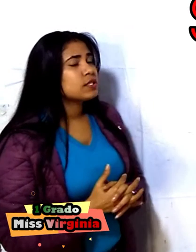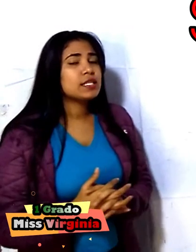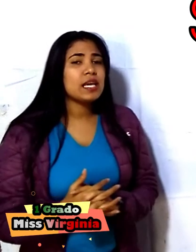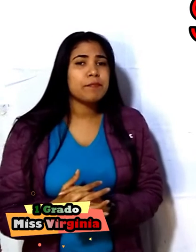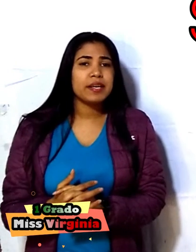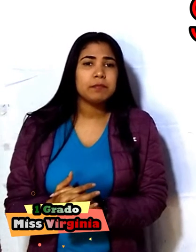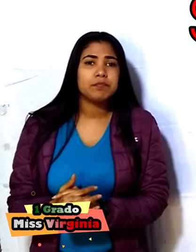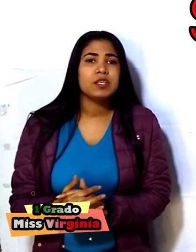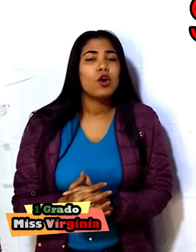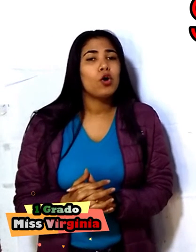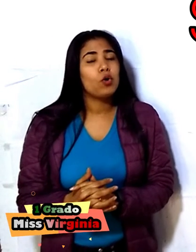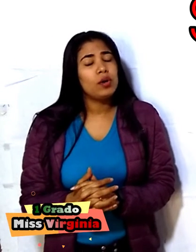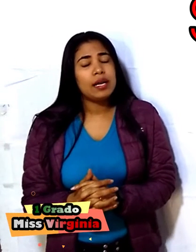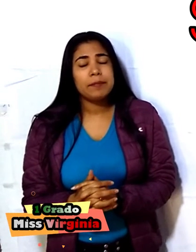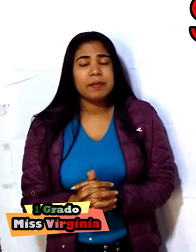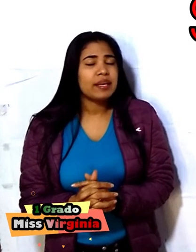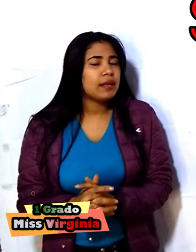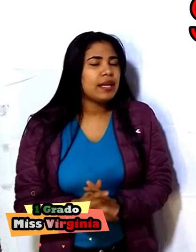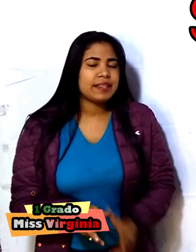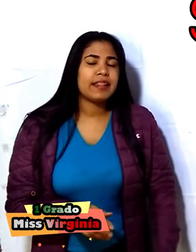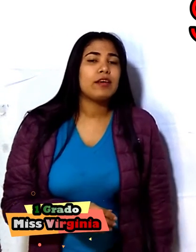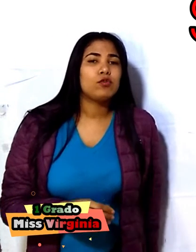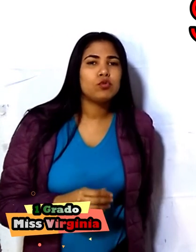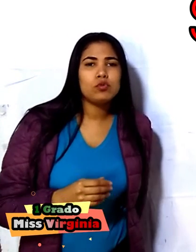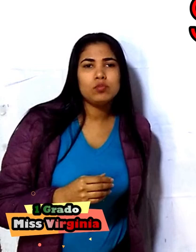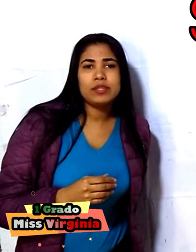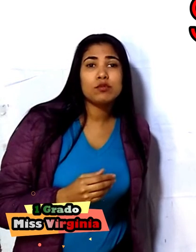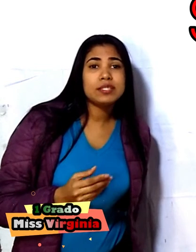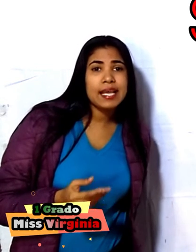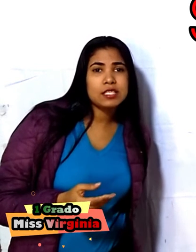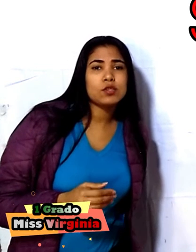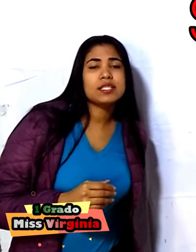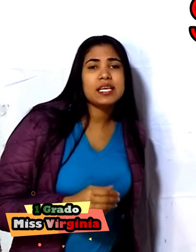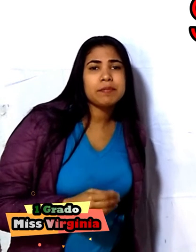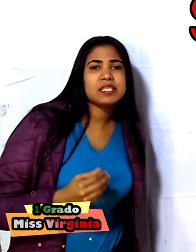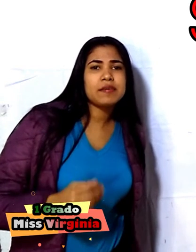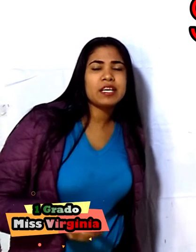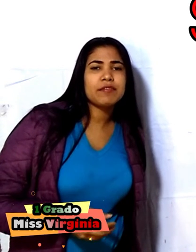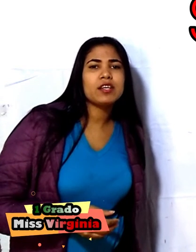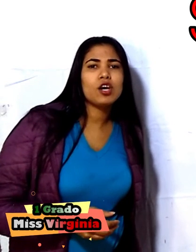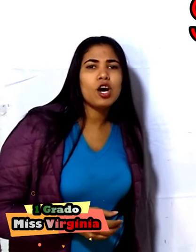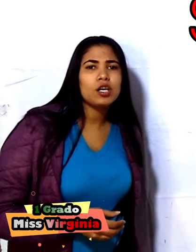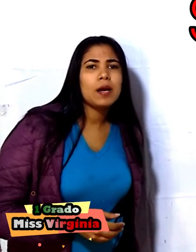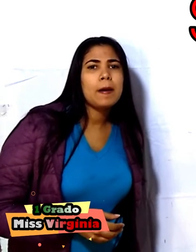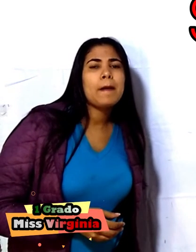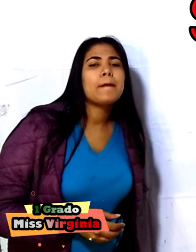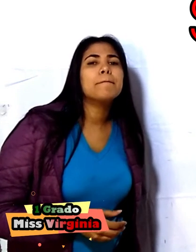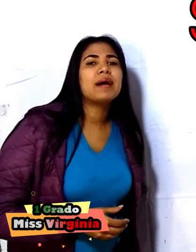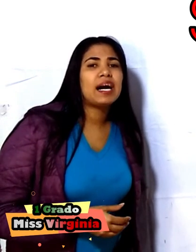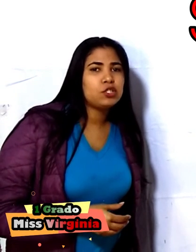oración, siempre, o la primera letra de un texto, siempre se debe escribir con